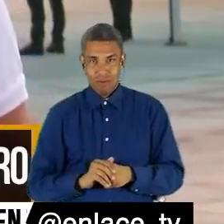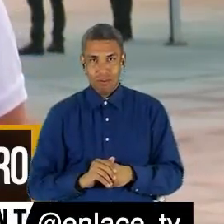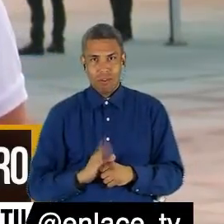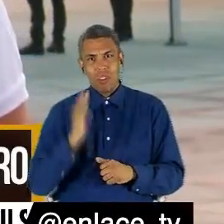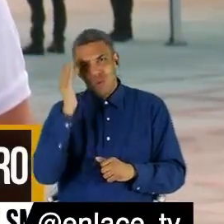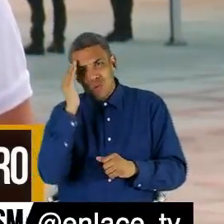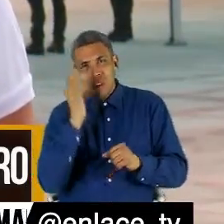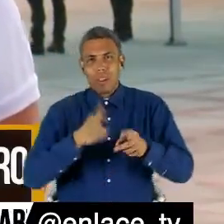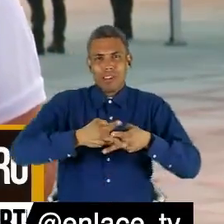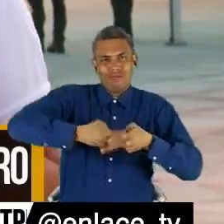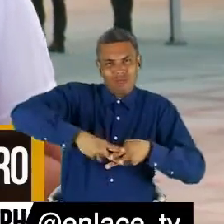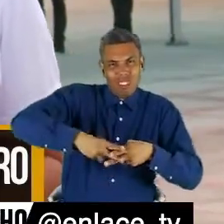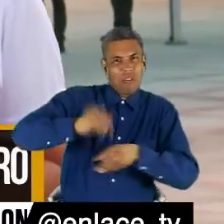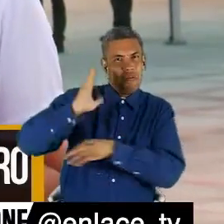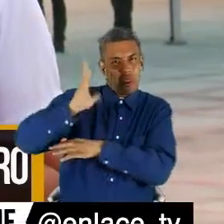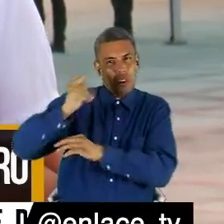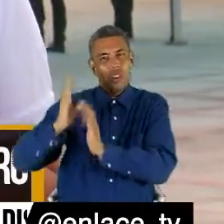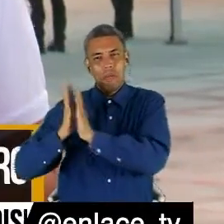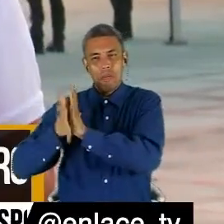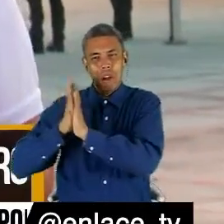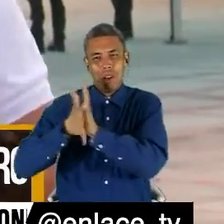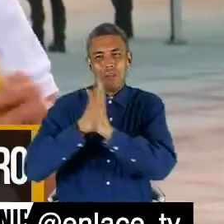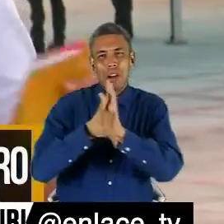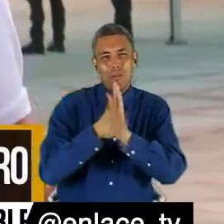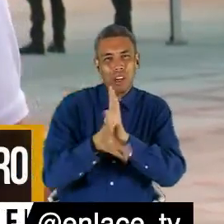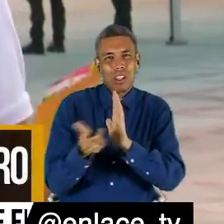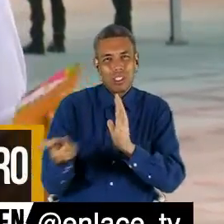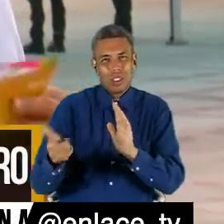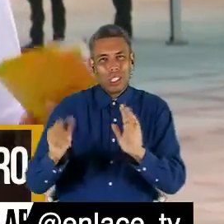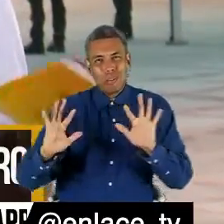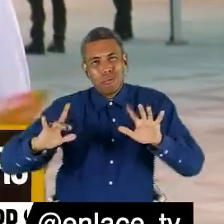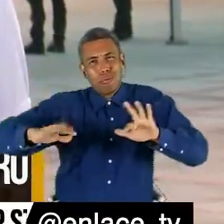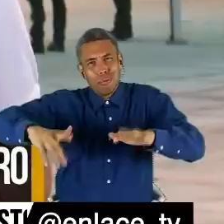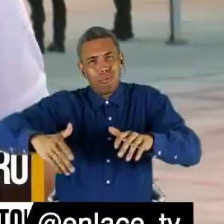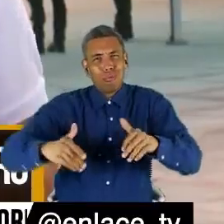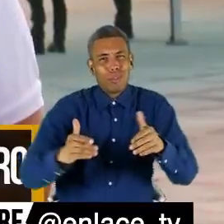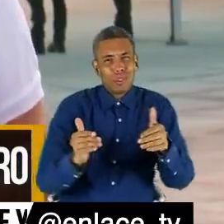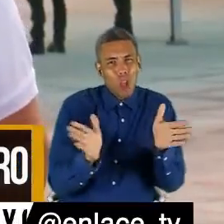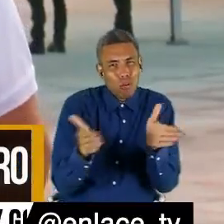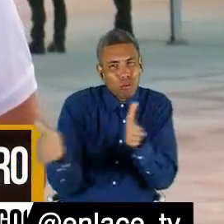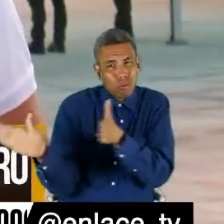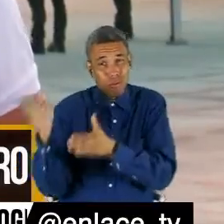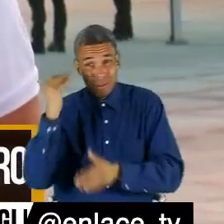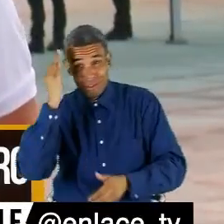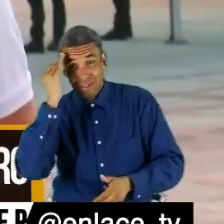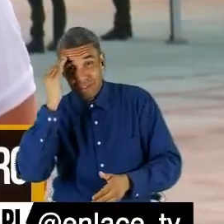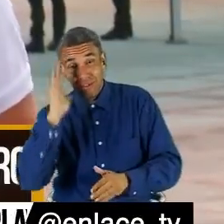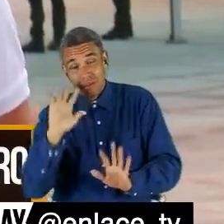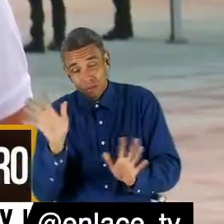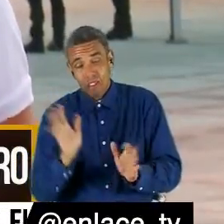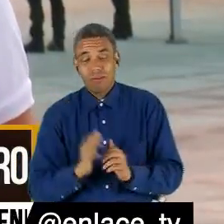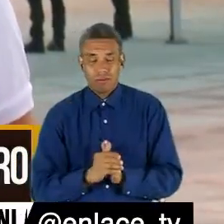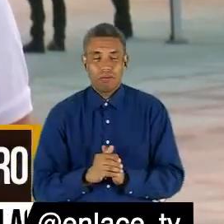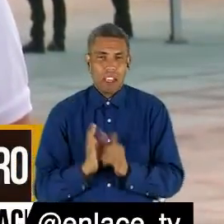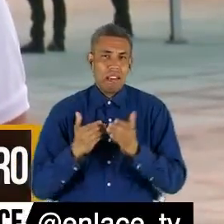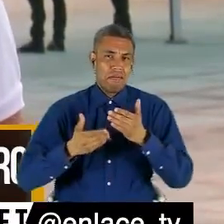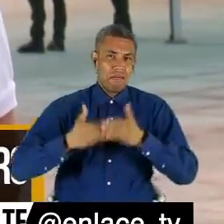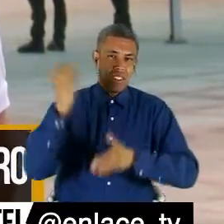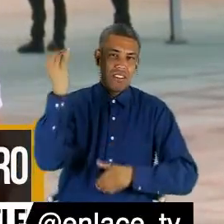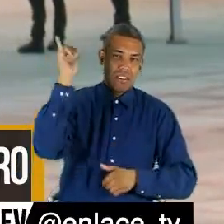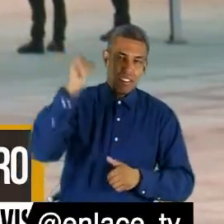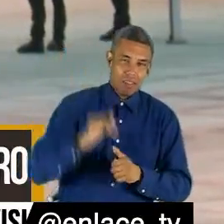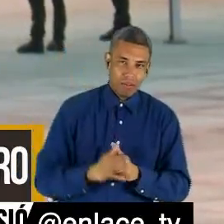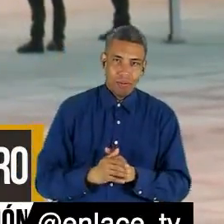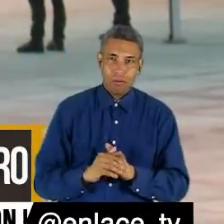académicos y de las charlas informativas que se están desarrollando aquí en las instalaciones de Expo Eventos ubicado a la salida de Barranca Bermeja, ya también se está disponiendo toda